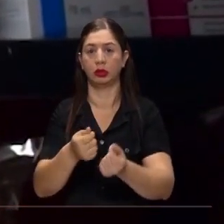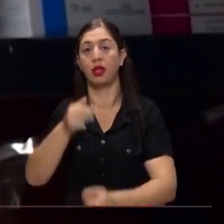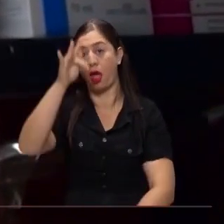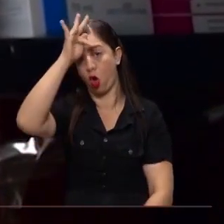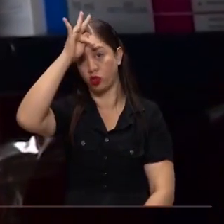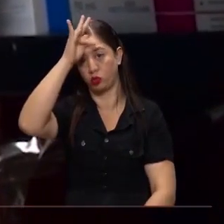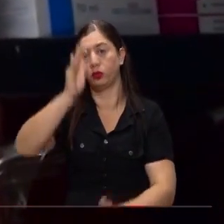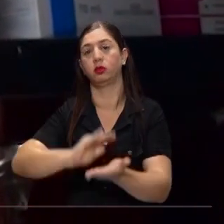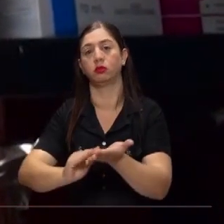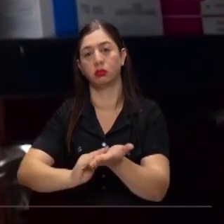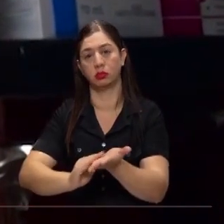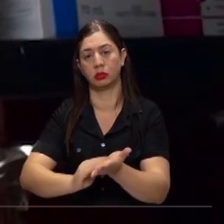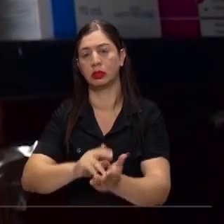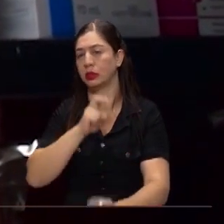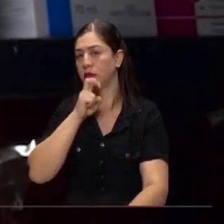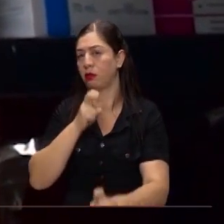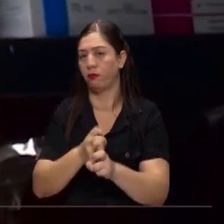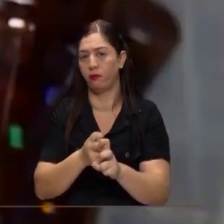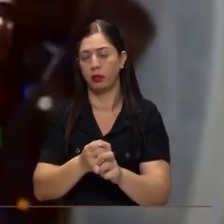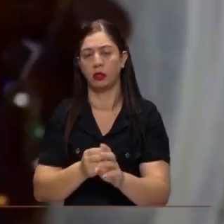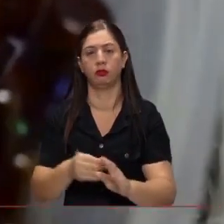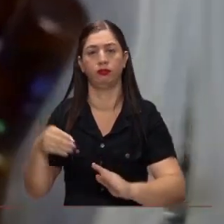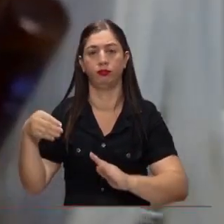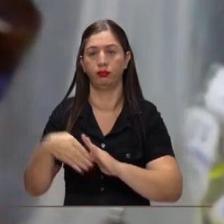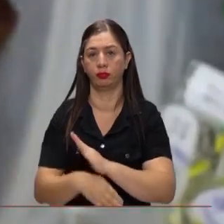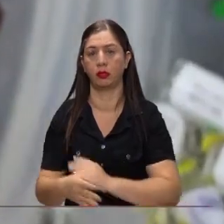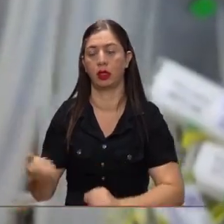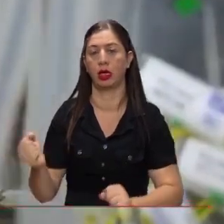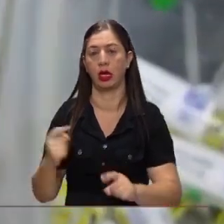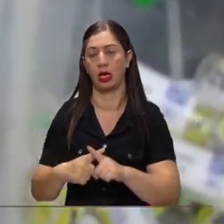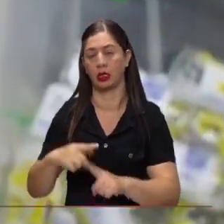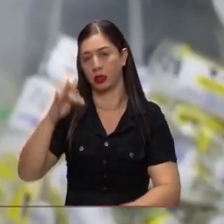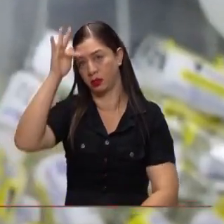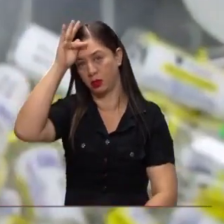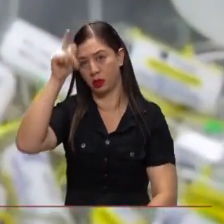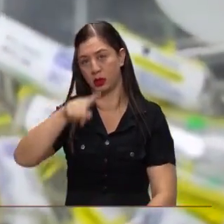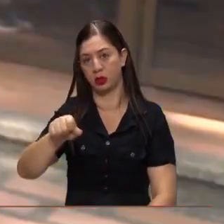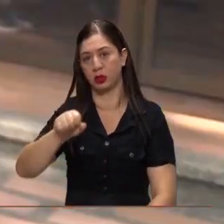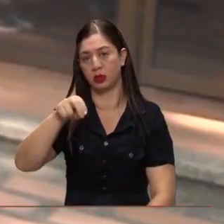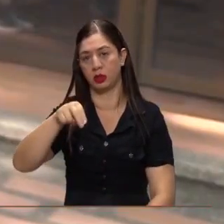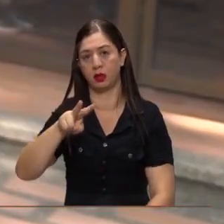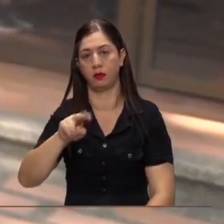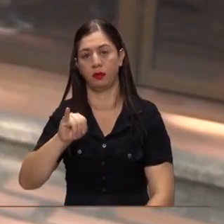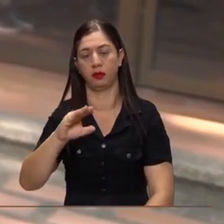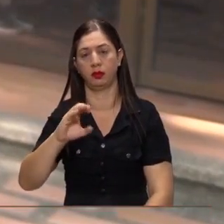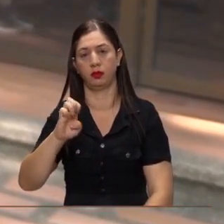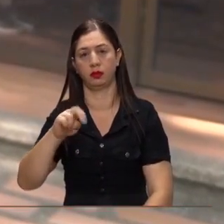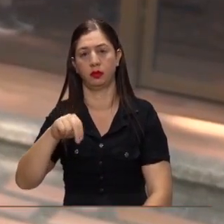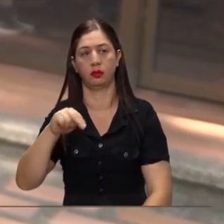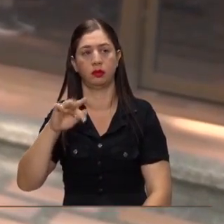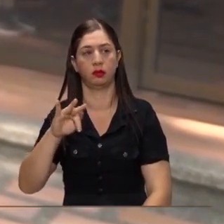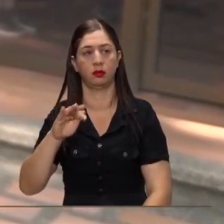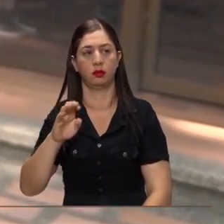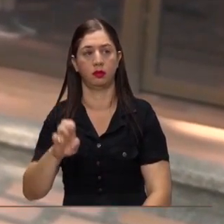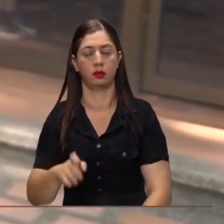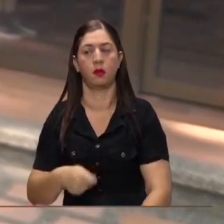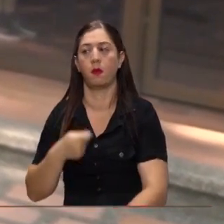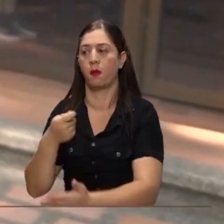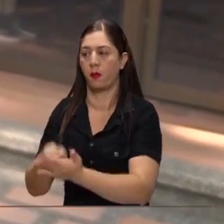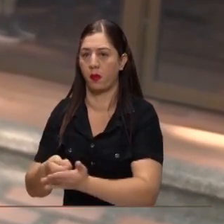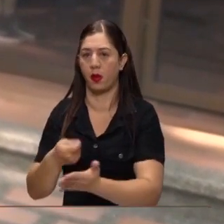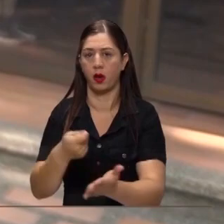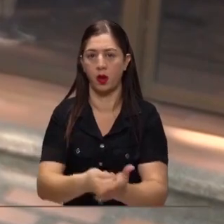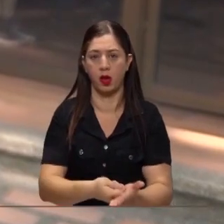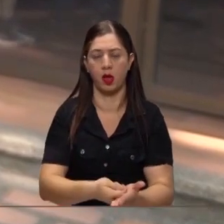las dificultades económicas que dejó la liquidación del antiguo hospital San Vicente de Paúl. Se va a poder pagar a los que toman